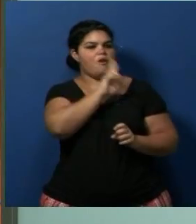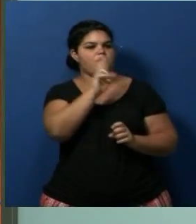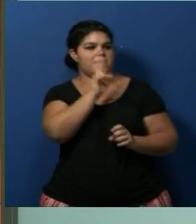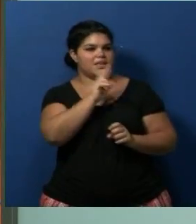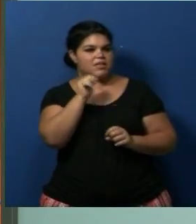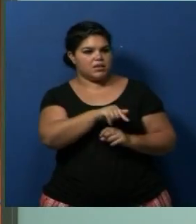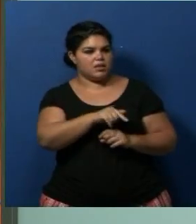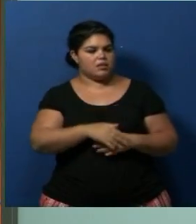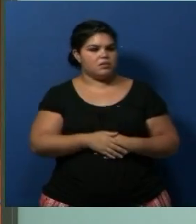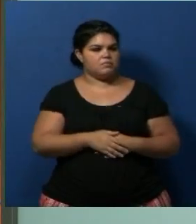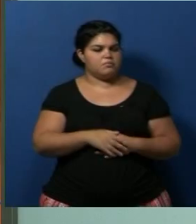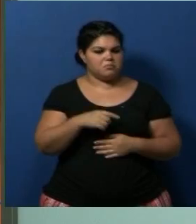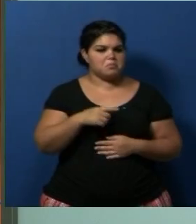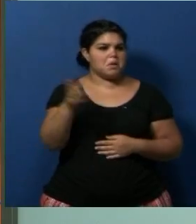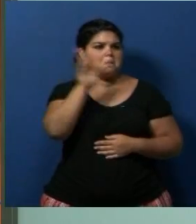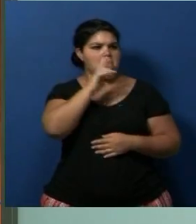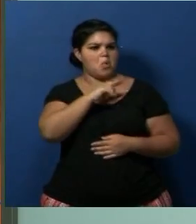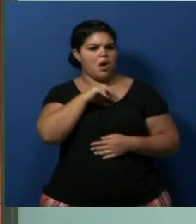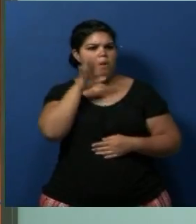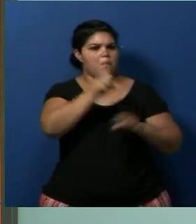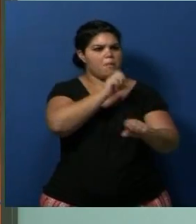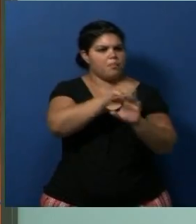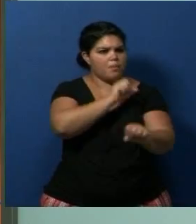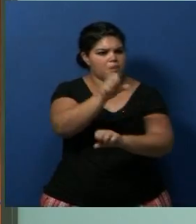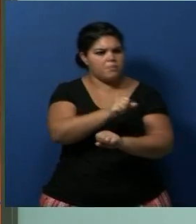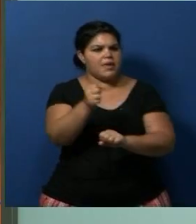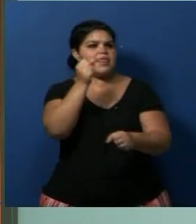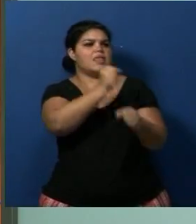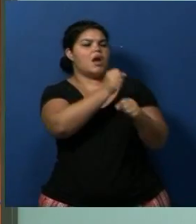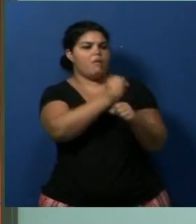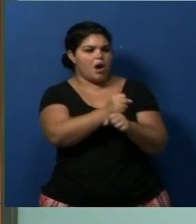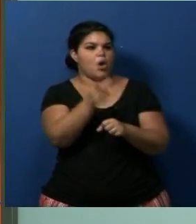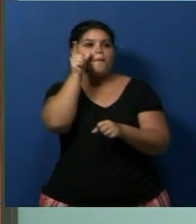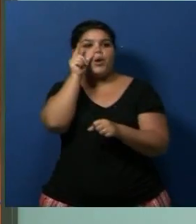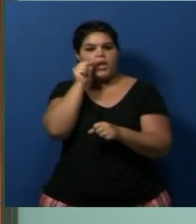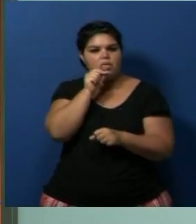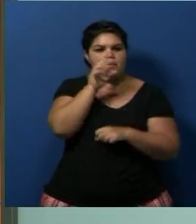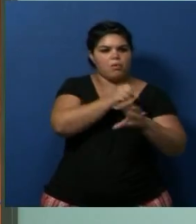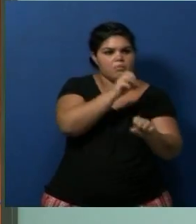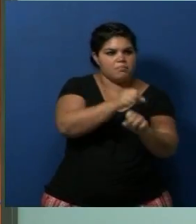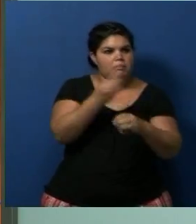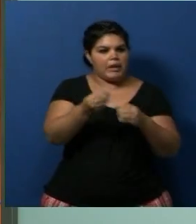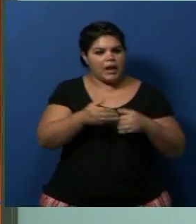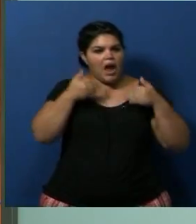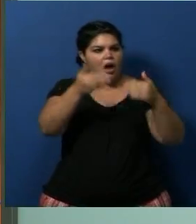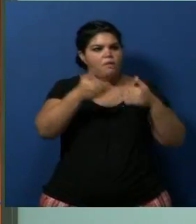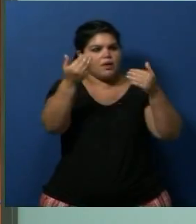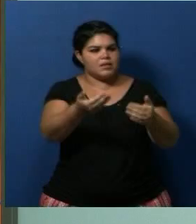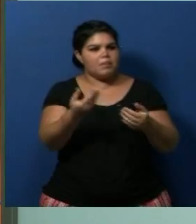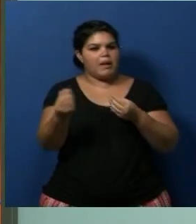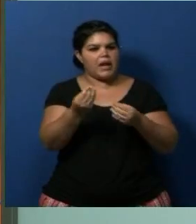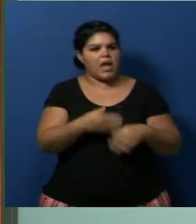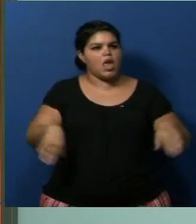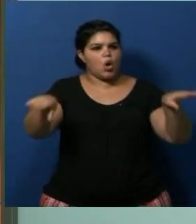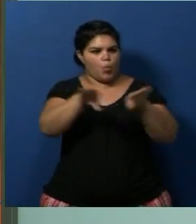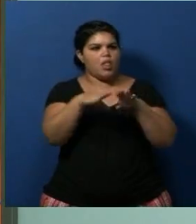suerte, y lo celebramos, ha ganado muchísimo terreno en el trabajo, en la política, y ojalá que siga para que estemos 50 y 50 en todas las